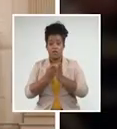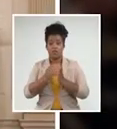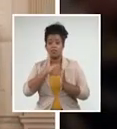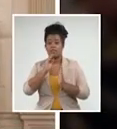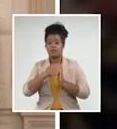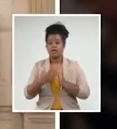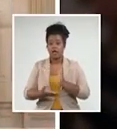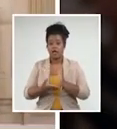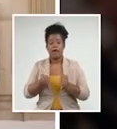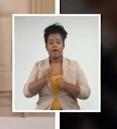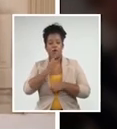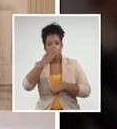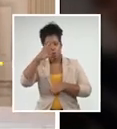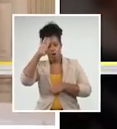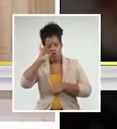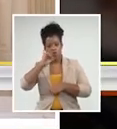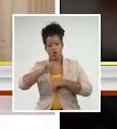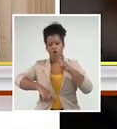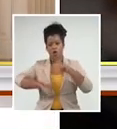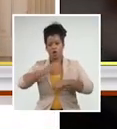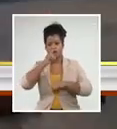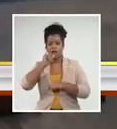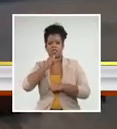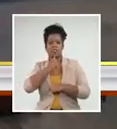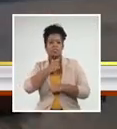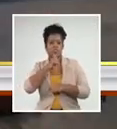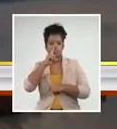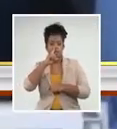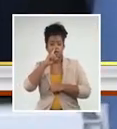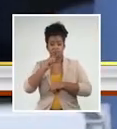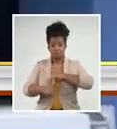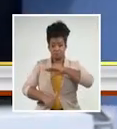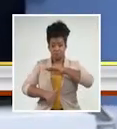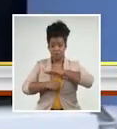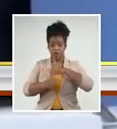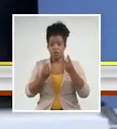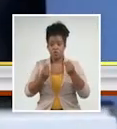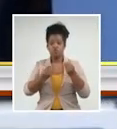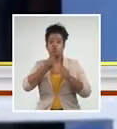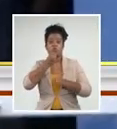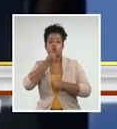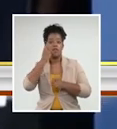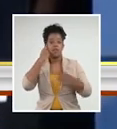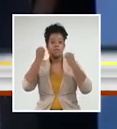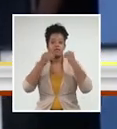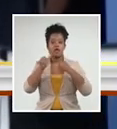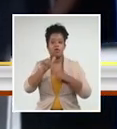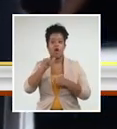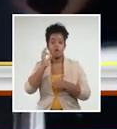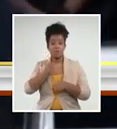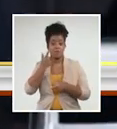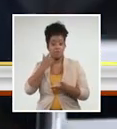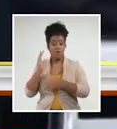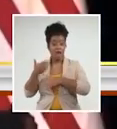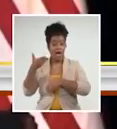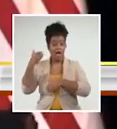que me importa, y me centro con intentar que la salud, la sanidad vaya un poco mejor, la